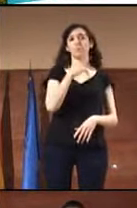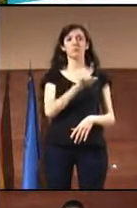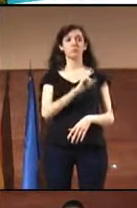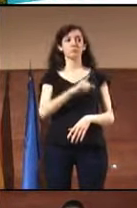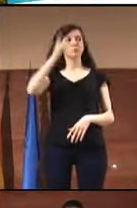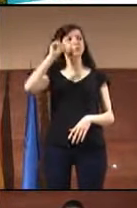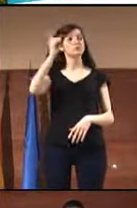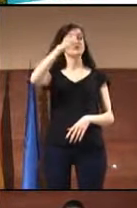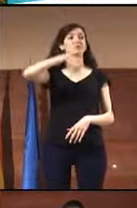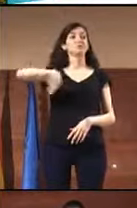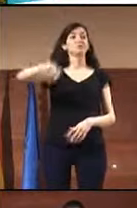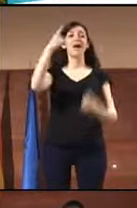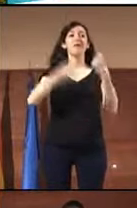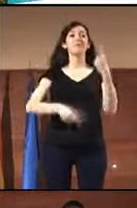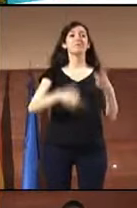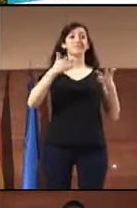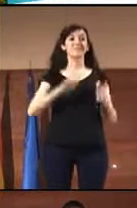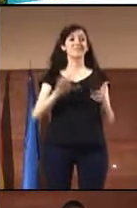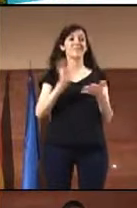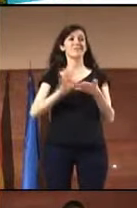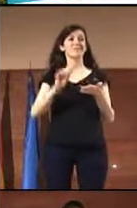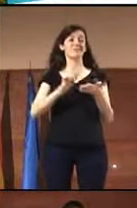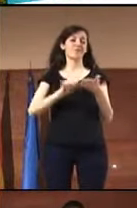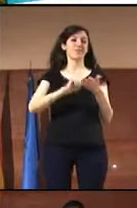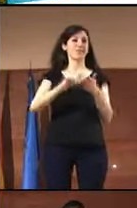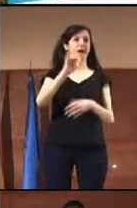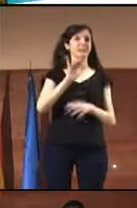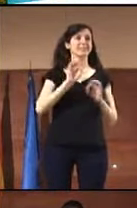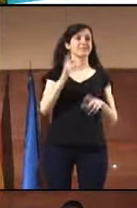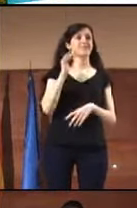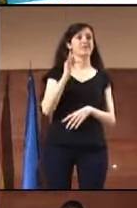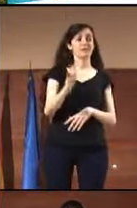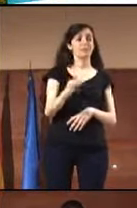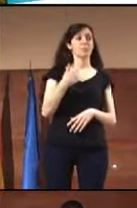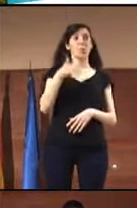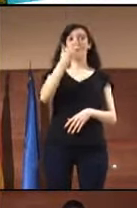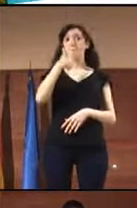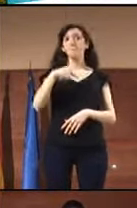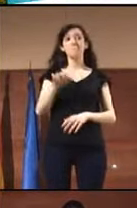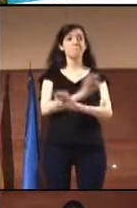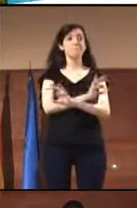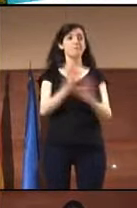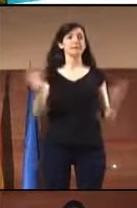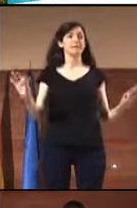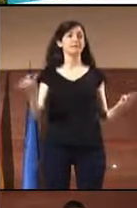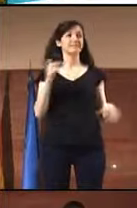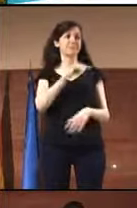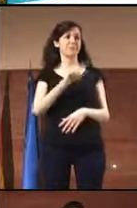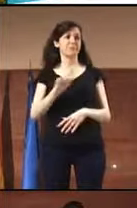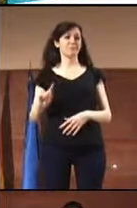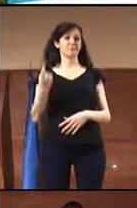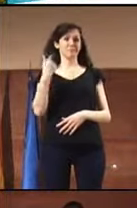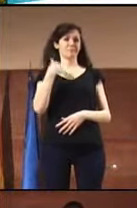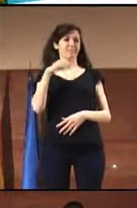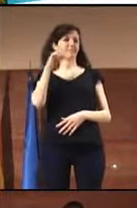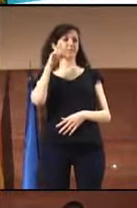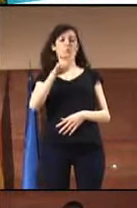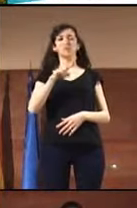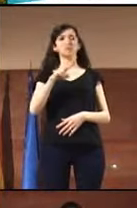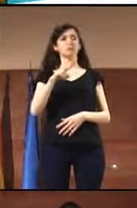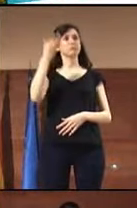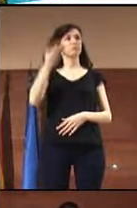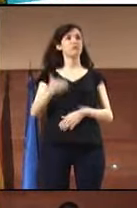sé si vosotros tenéis alguna silla de oficina que tenga freno, pero yo no conozco ninguna. O sea, esta es la primera que he visto y además es un elemento